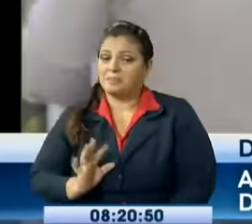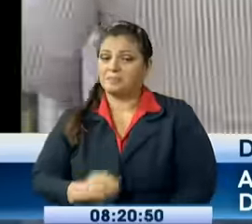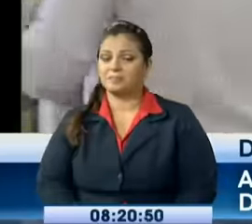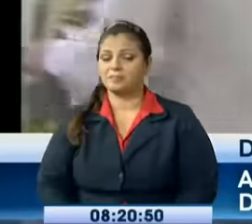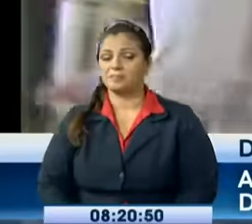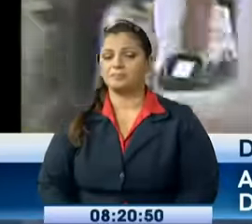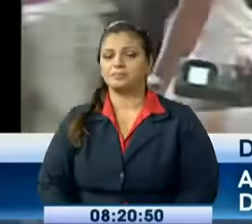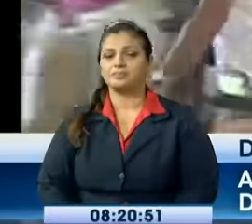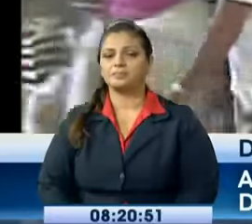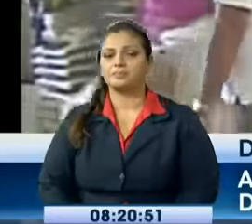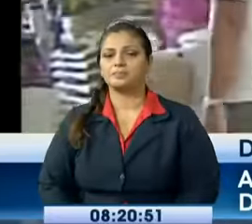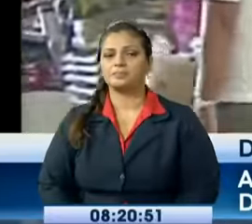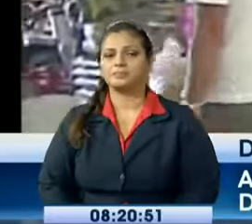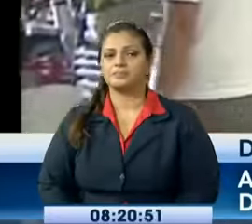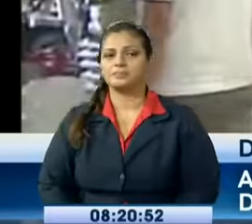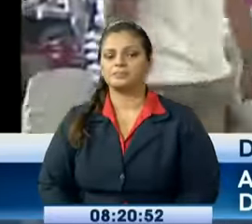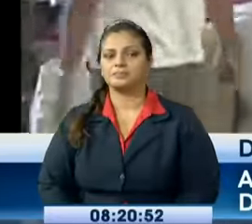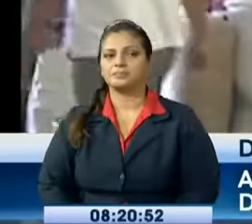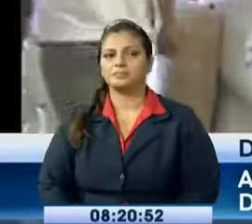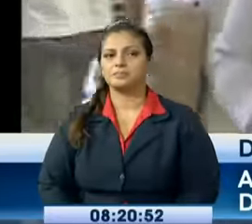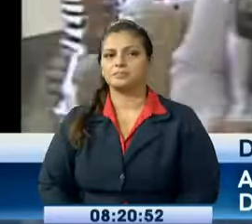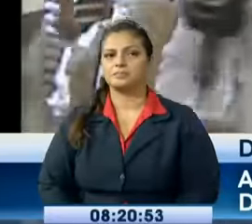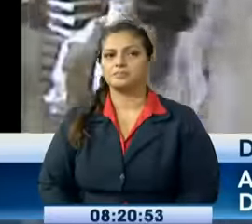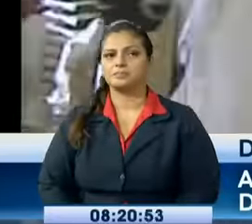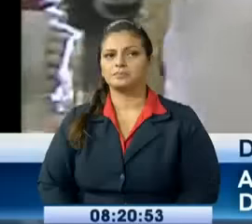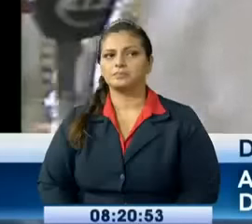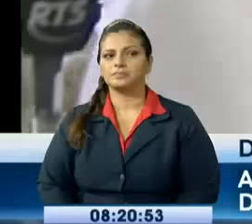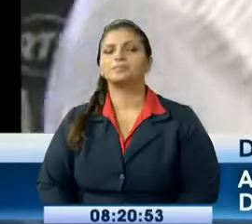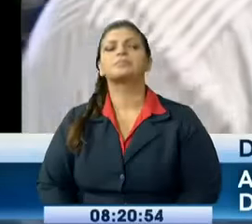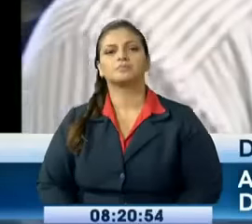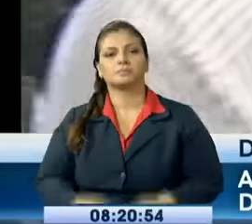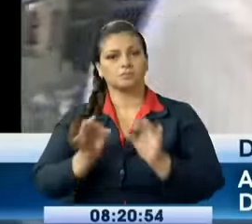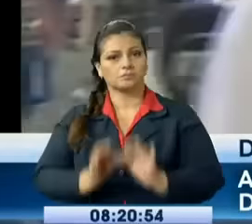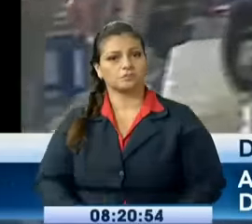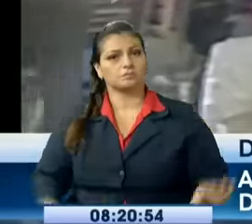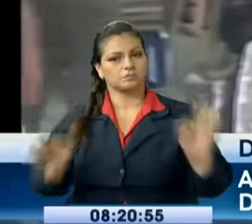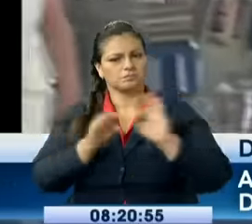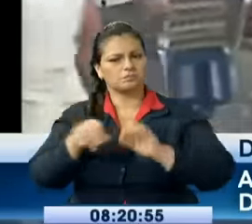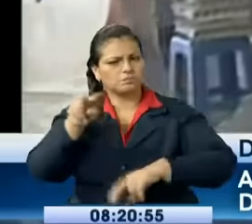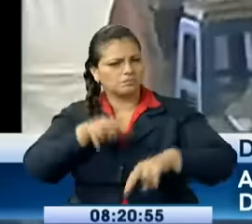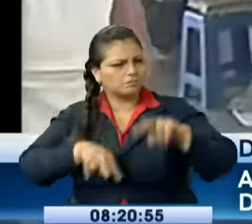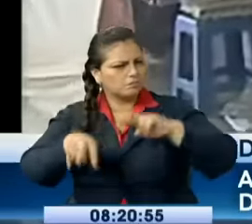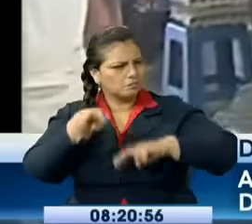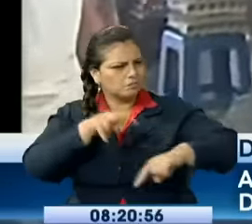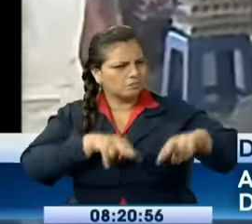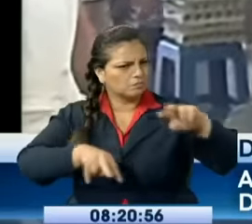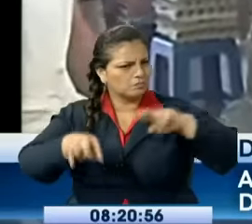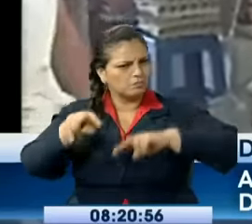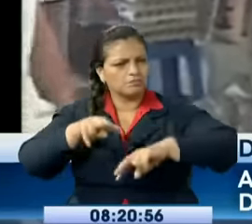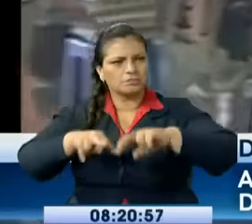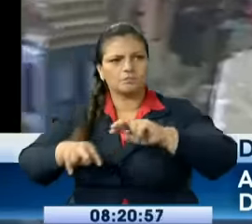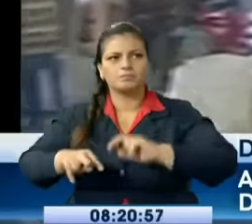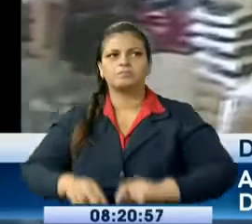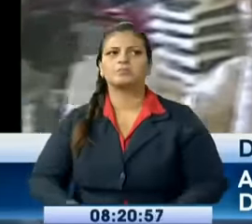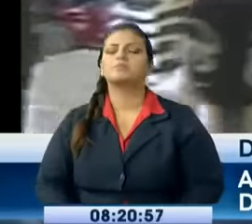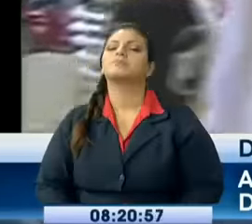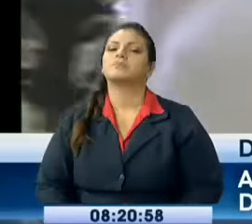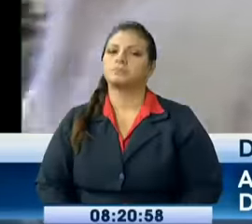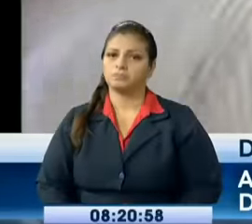metros. Veo que, por ejemplo, hay que verificar el asunto de las balanzas, abogado, porque al parecer...